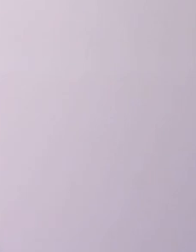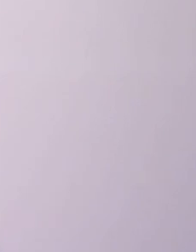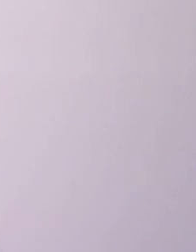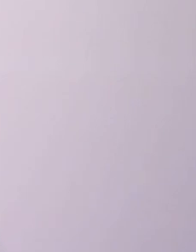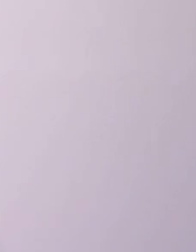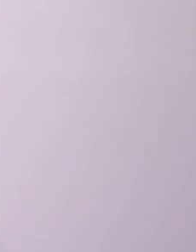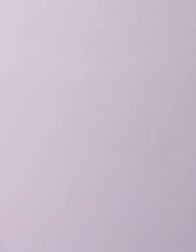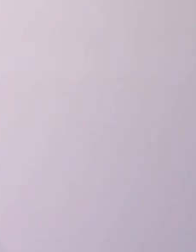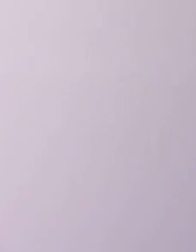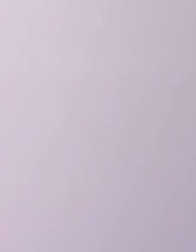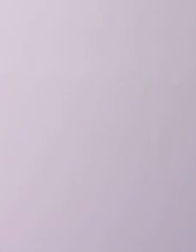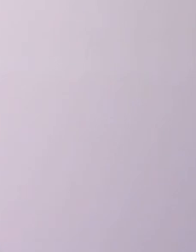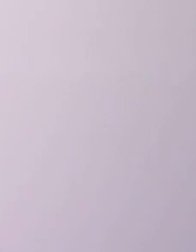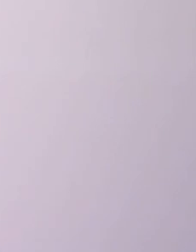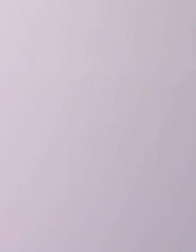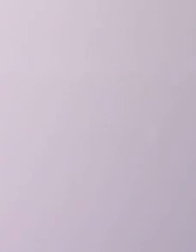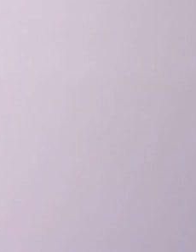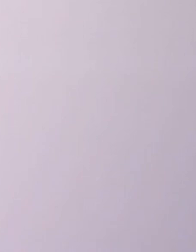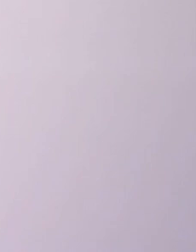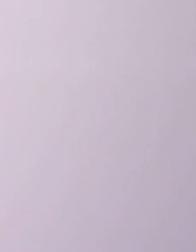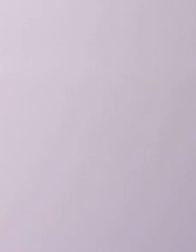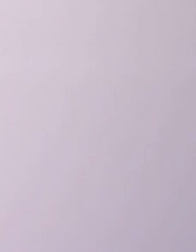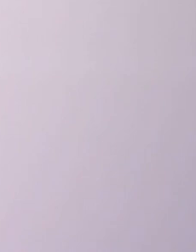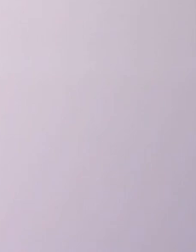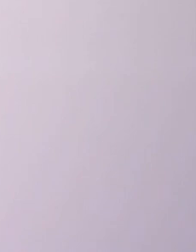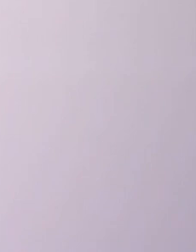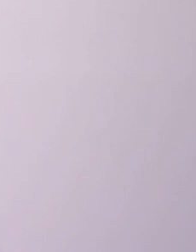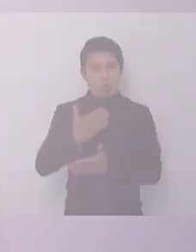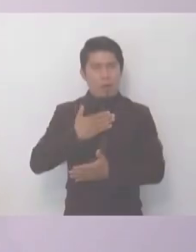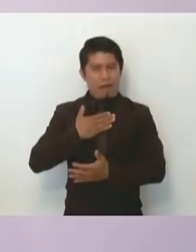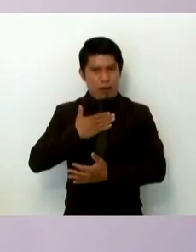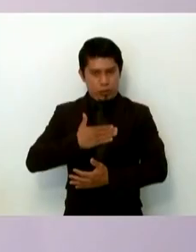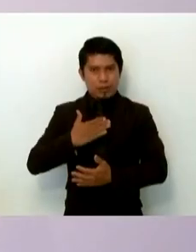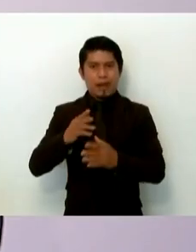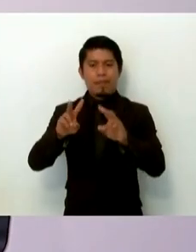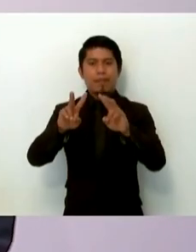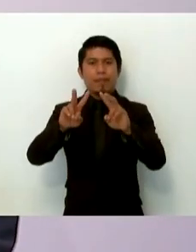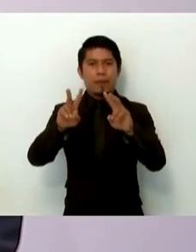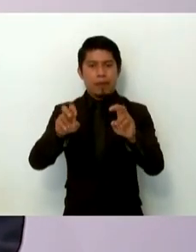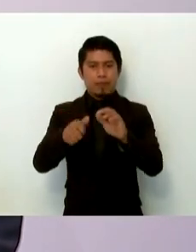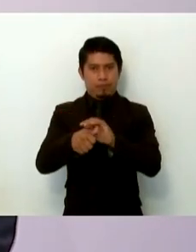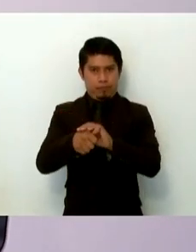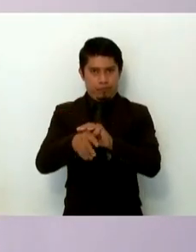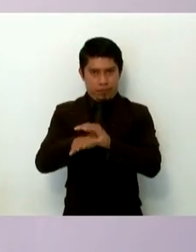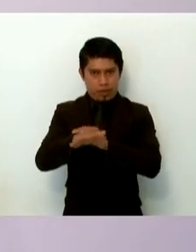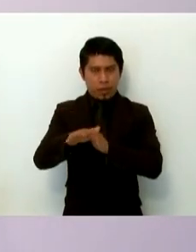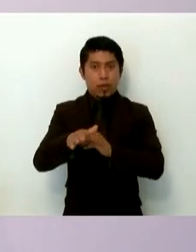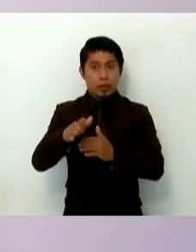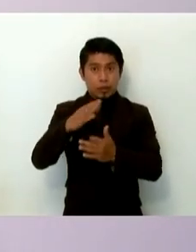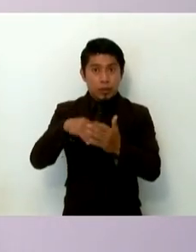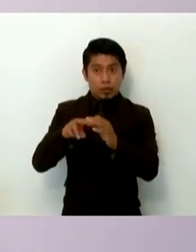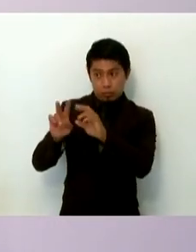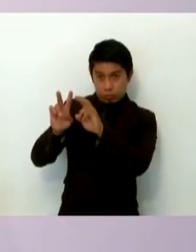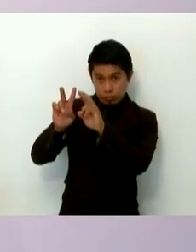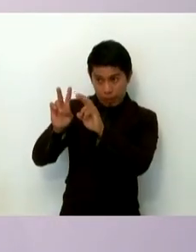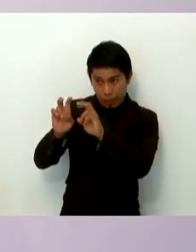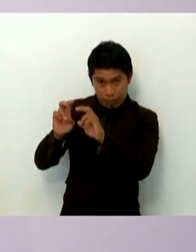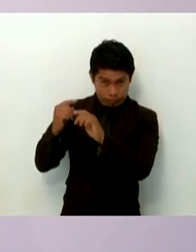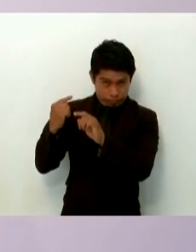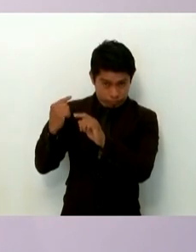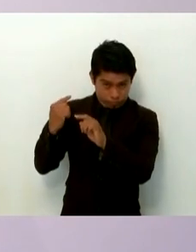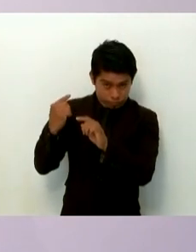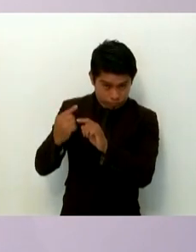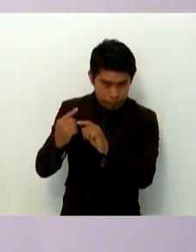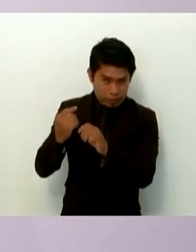la presidencia de la Comisión por la Verdad de Acceso a la Justicia del caso Ayotzinapa y del avance que hemos tenido en la investigación.